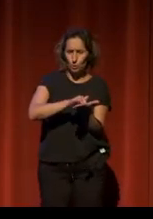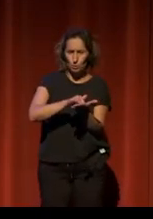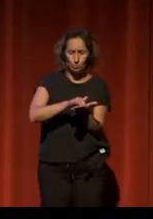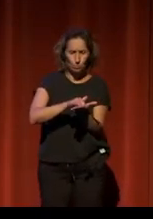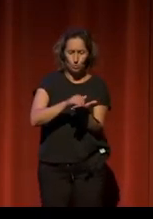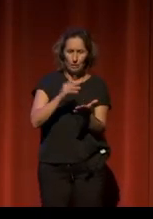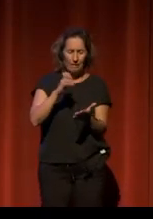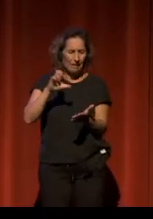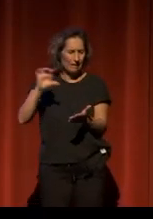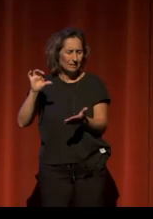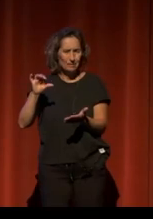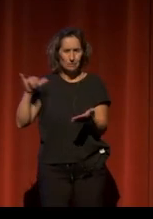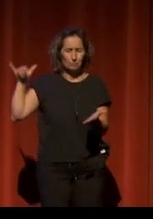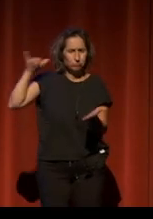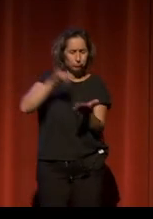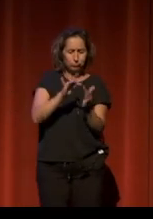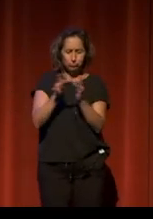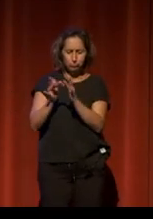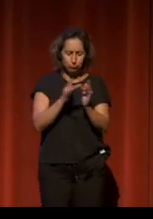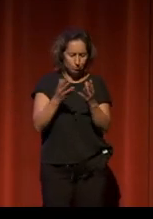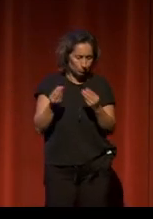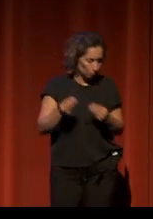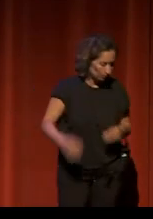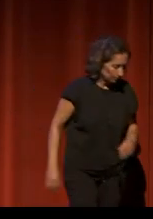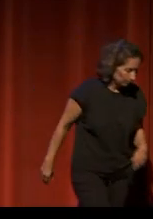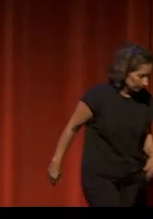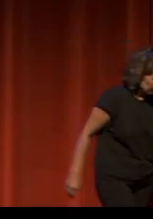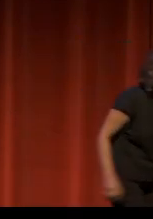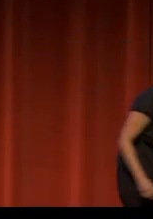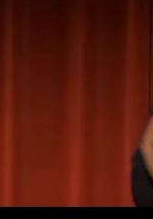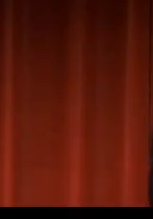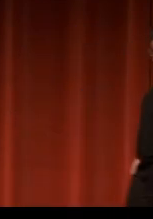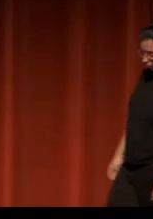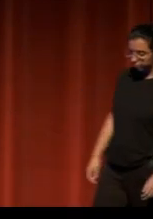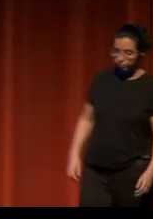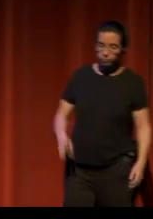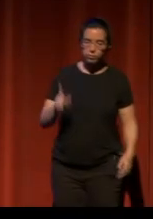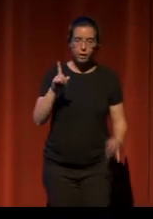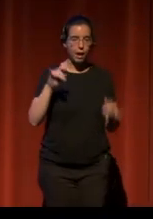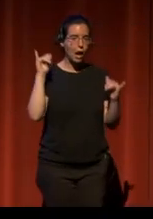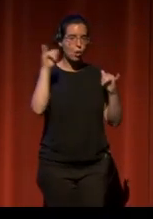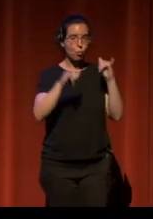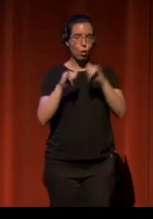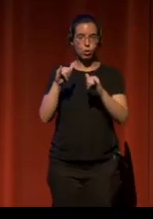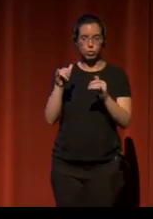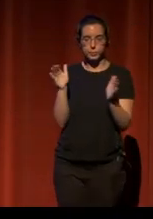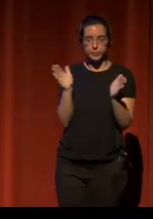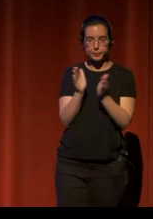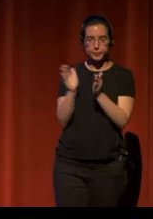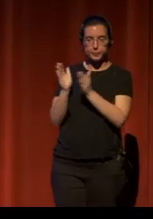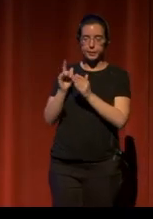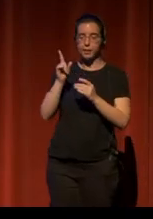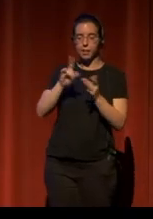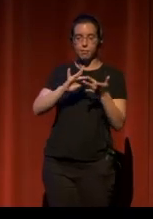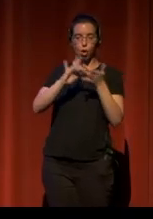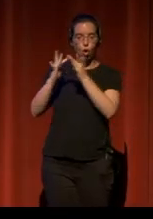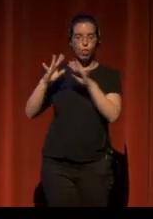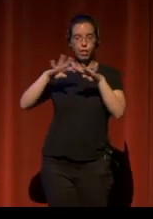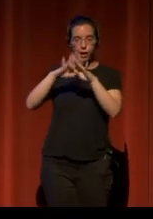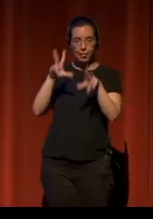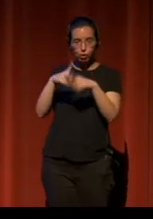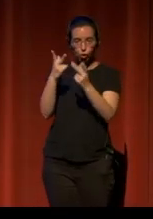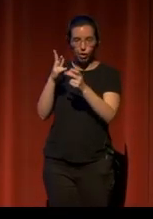Dallas con mucha conectividad con muchos otros vuelos y Lu muchos aeropuertos pequeñitos no o los contactos en redes sociales los